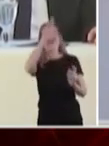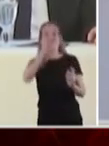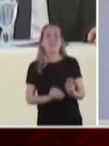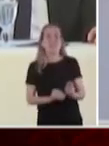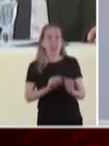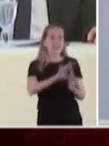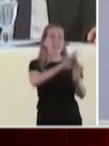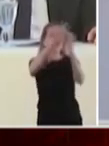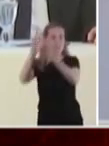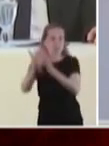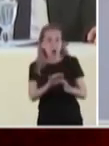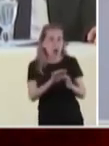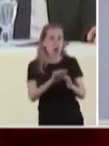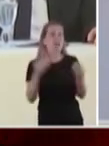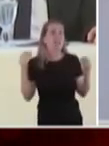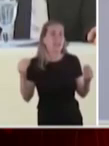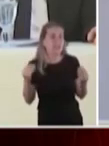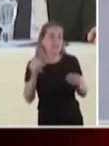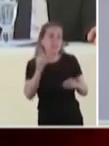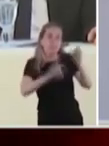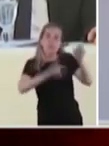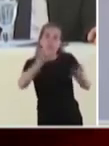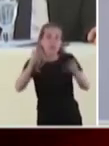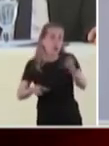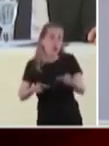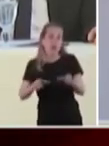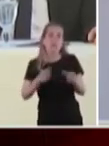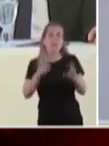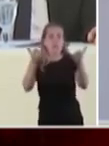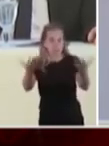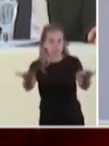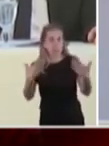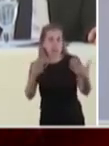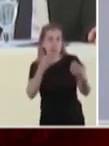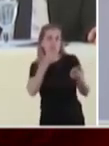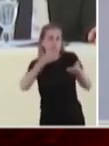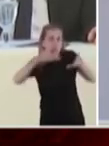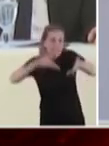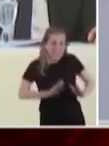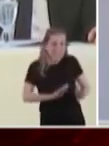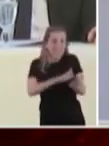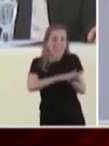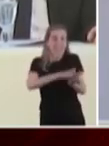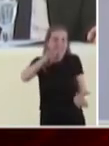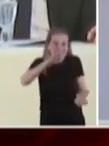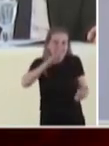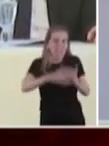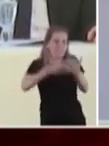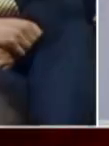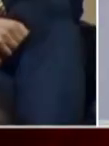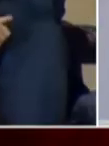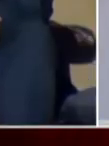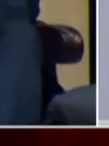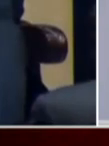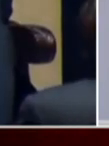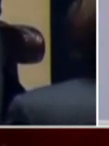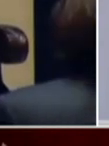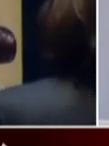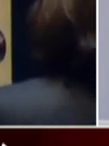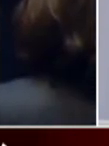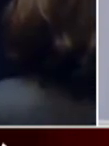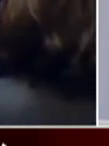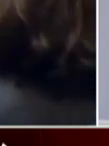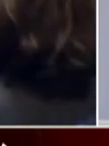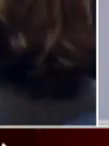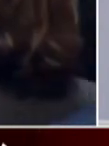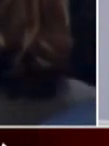fallo es un Amparo es para que no se siga haciendo daño presentar los elementos de juicio que fundan